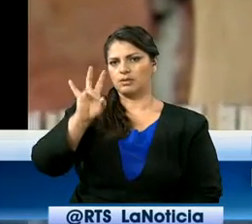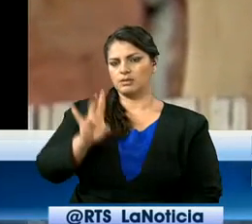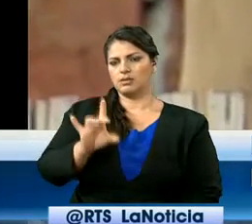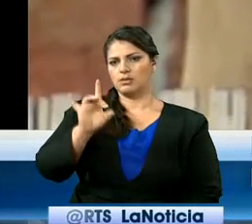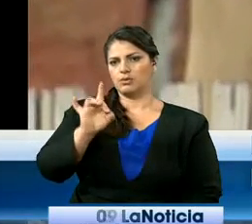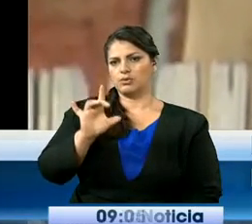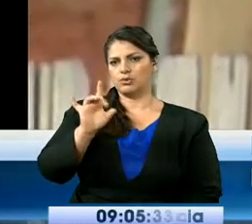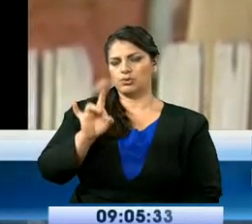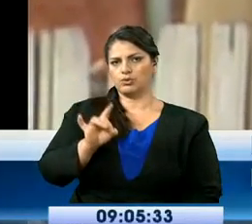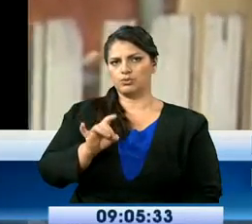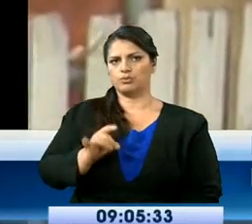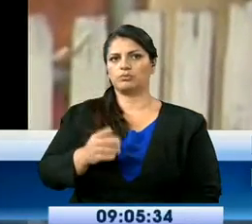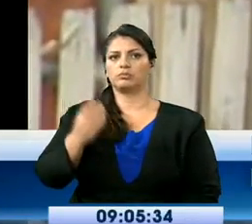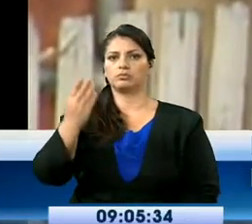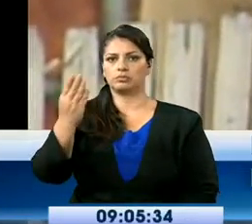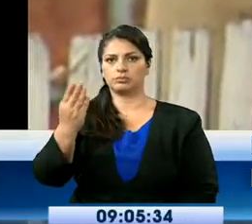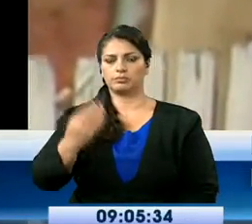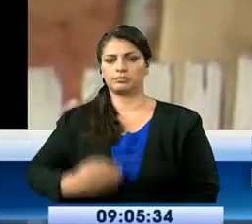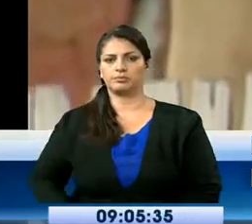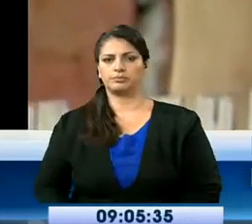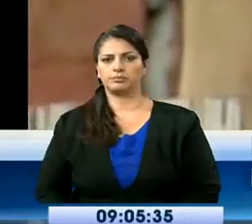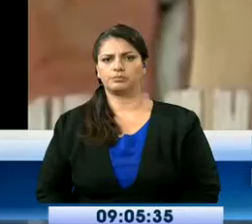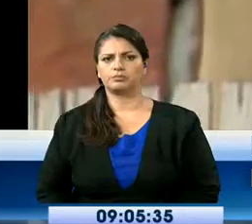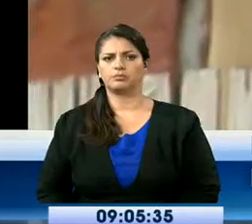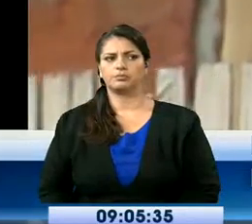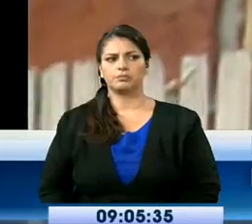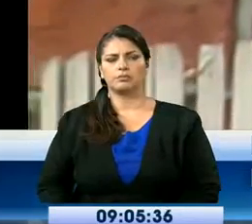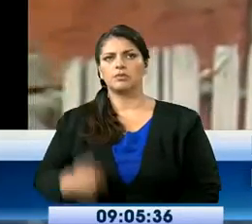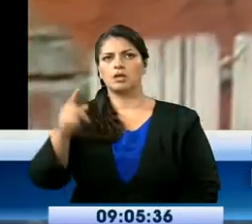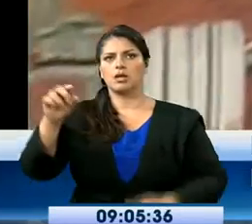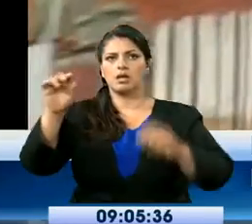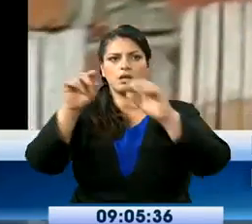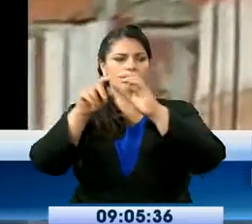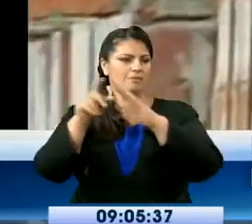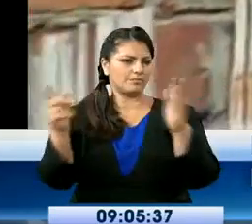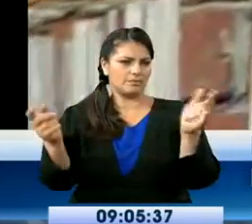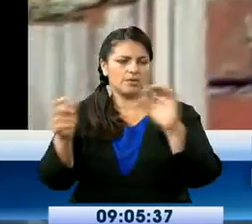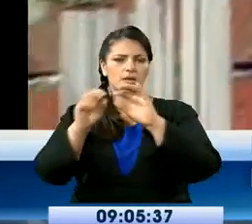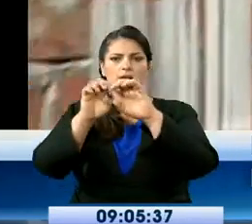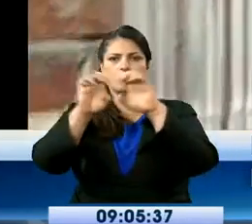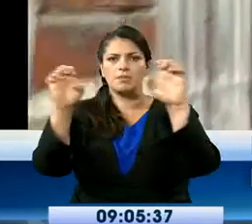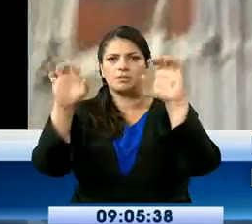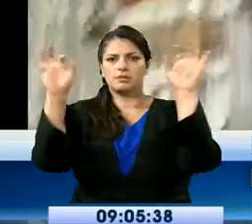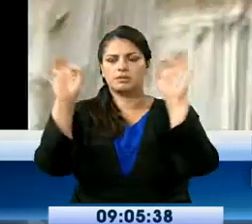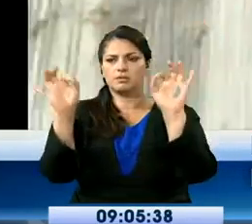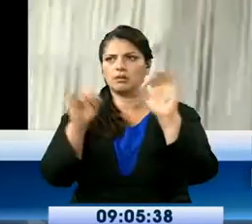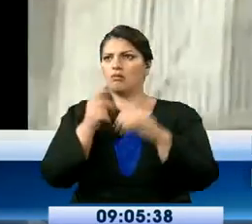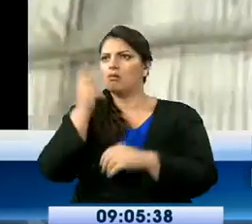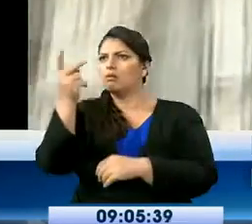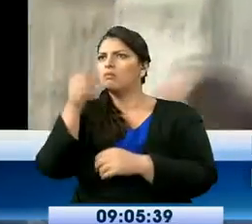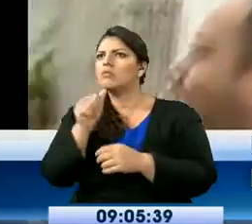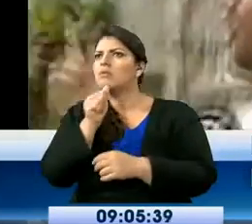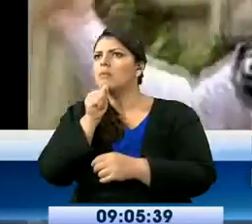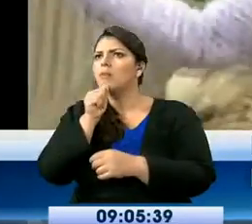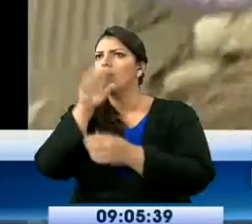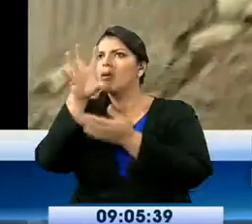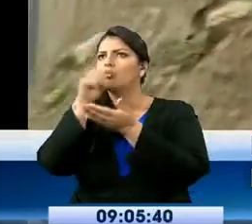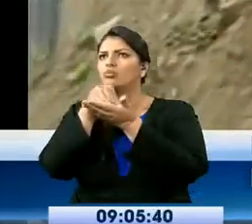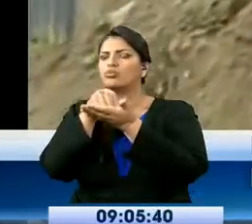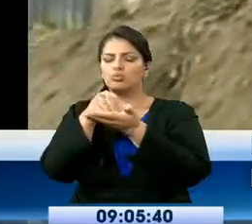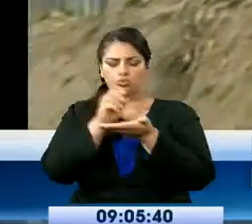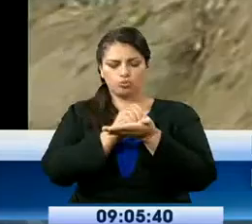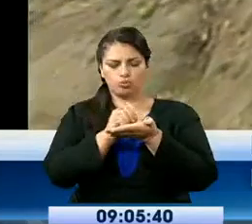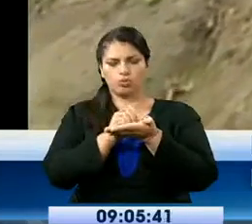099788. Es una referencia. La eléctrica puede con ese código tranquilamente detectar el sitio, y aquí es en donde está todo el